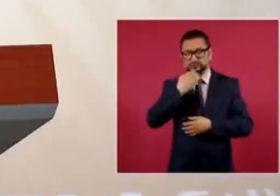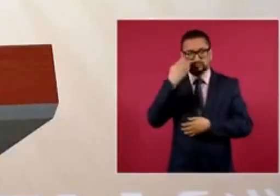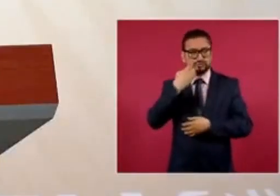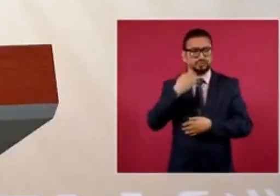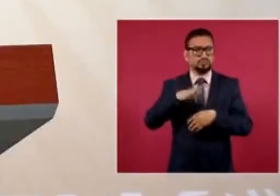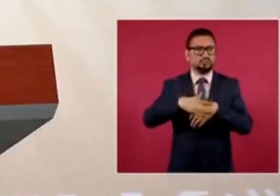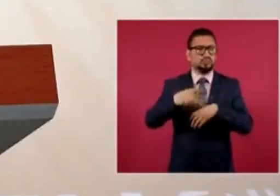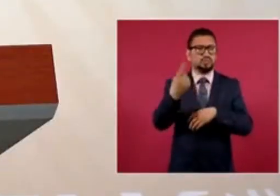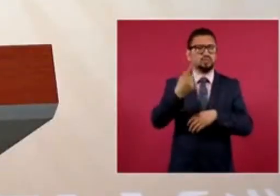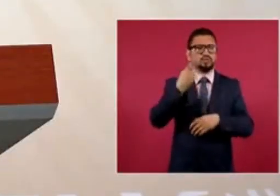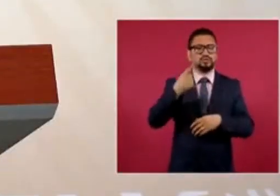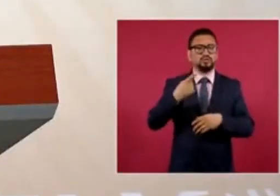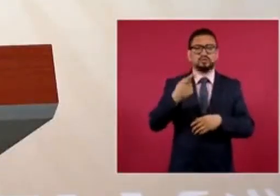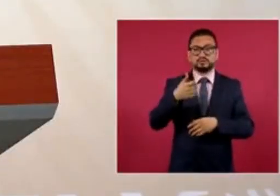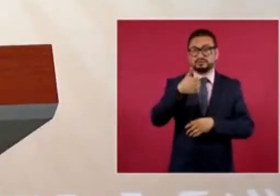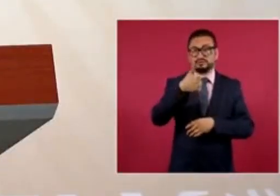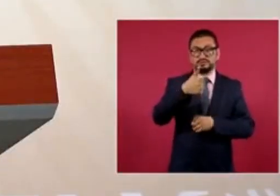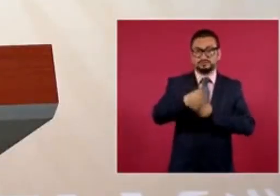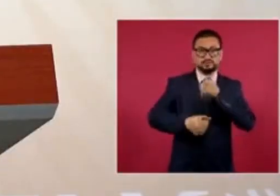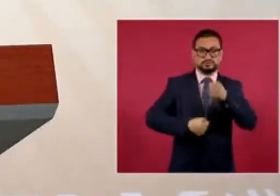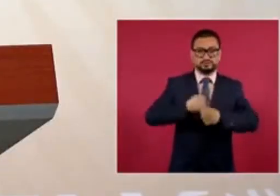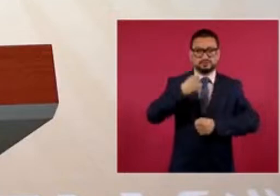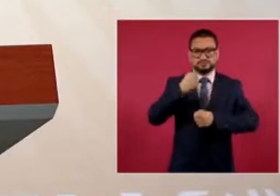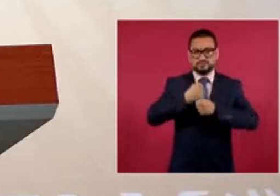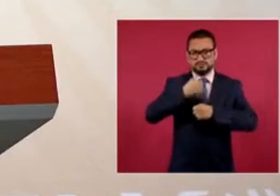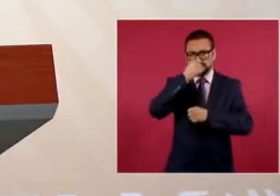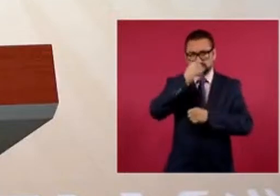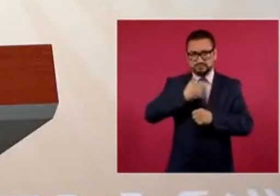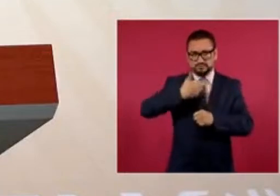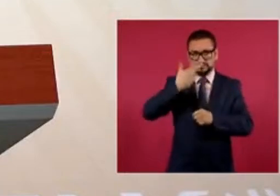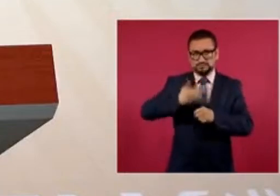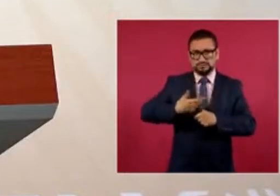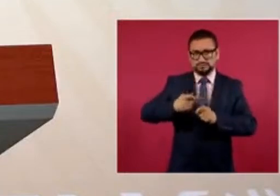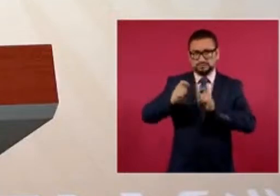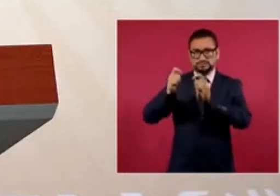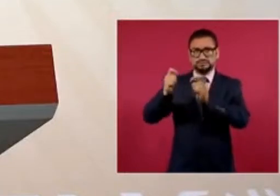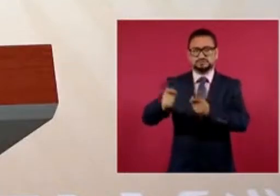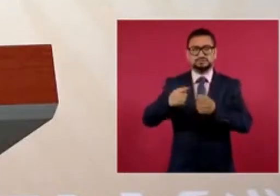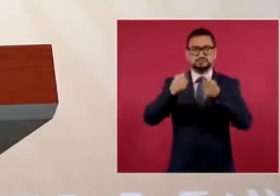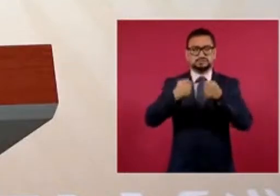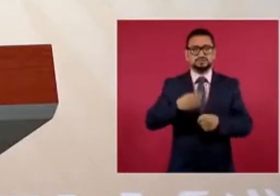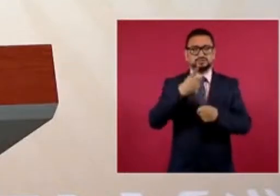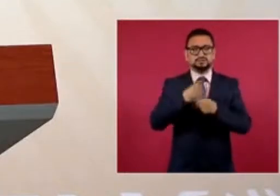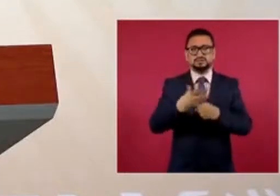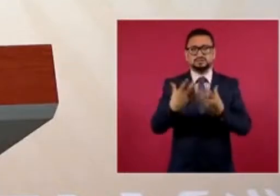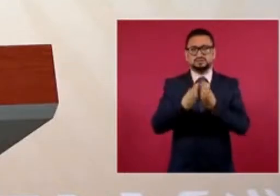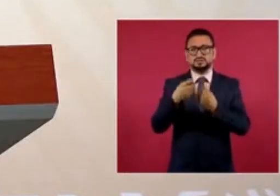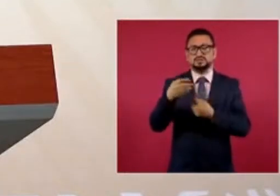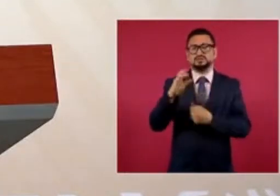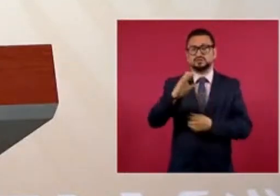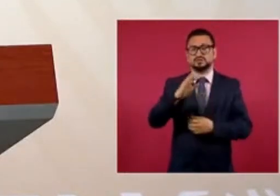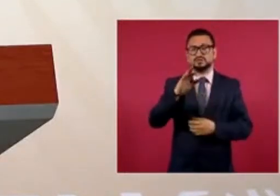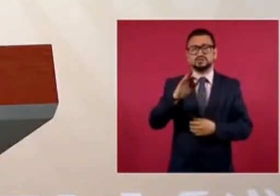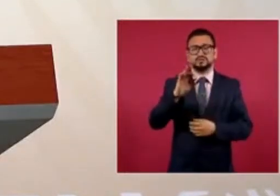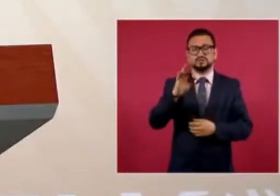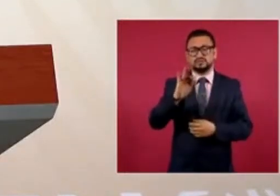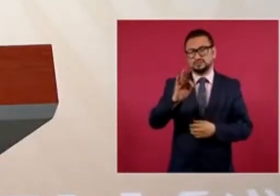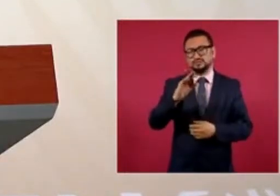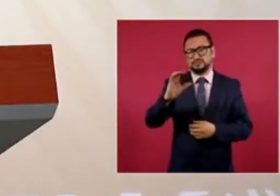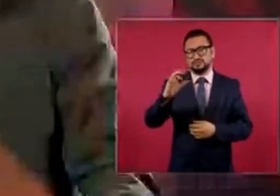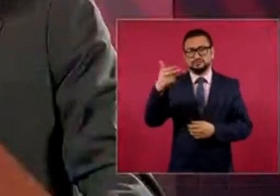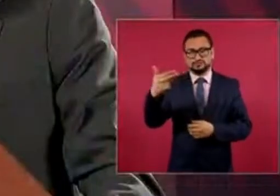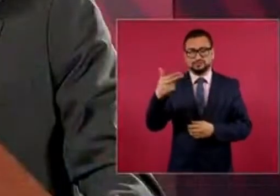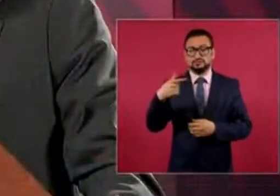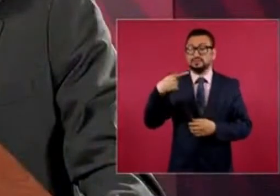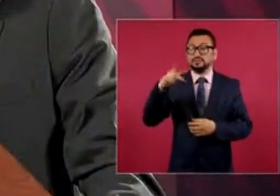por los 6 años que fue secretario de Seguridad Pública con Calderón, sino desde antes,